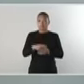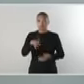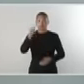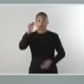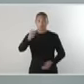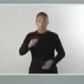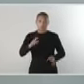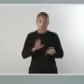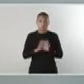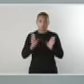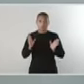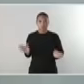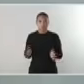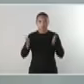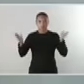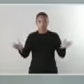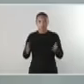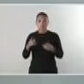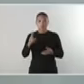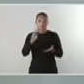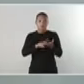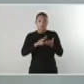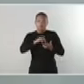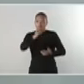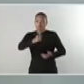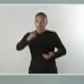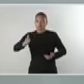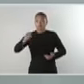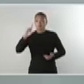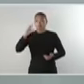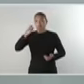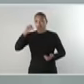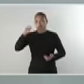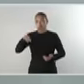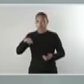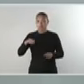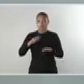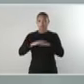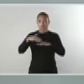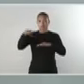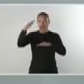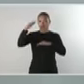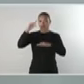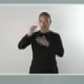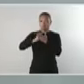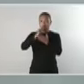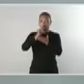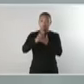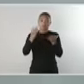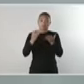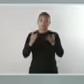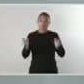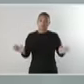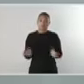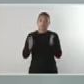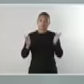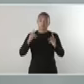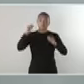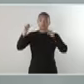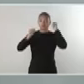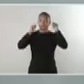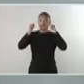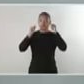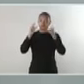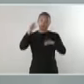a impulsar la vocación de cada una de nuestras regiones el norte de Tamaulipas vamos a impulsar el turismo médico